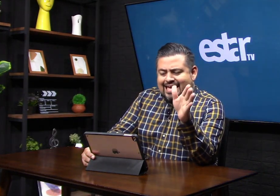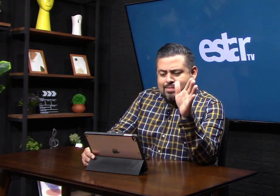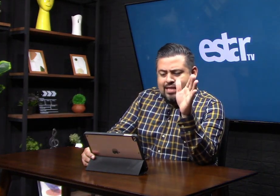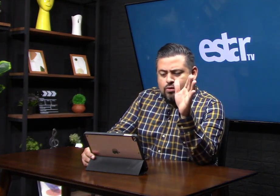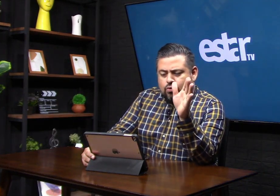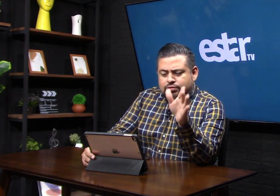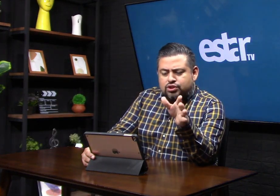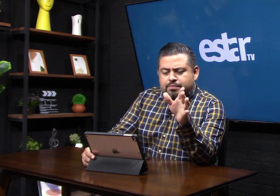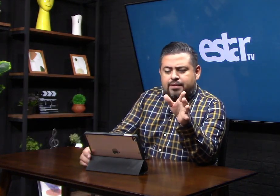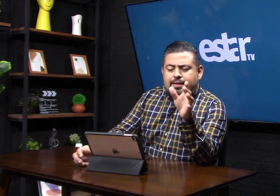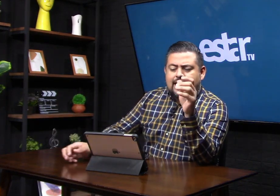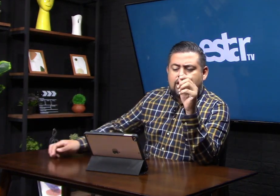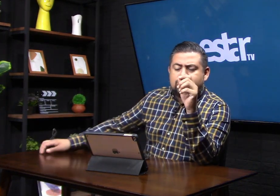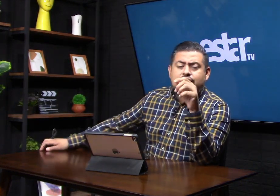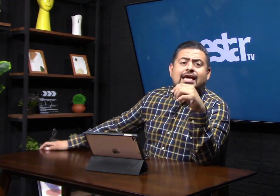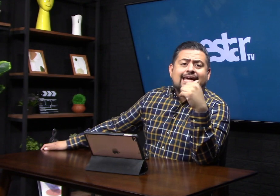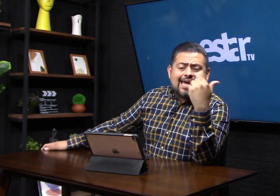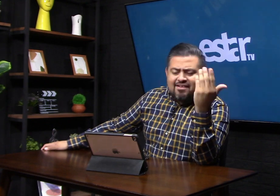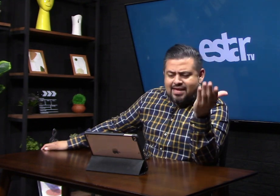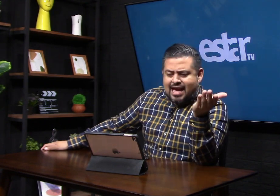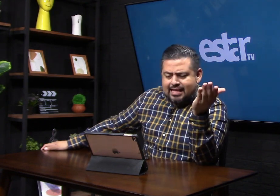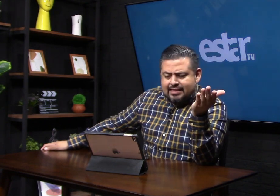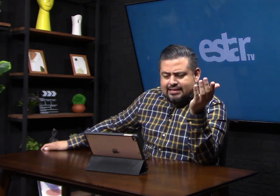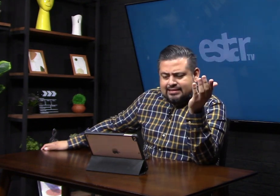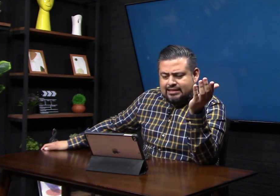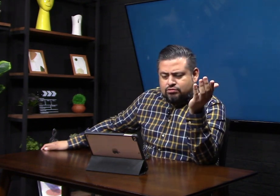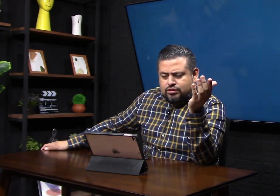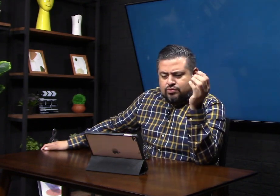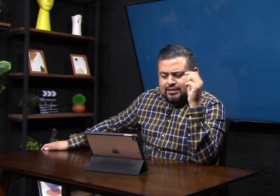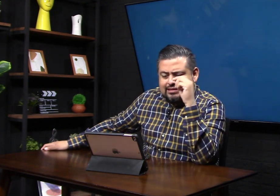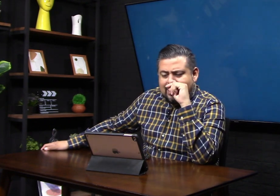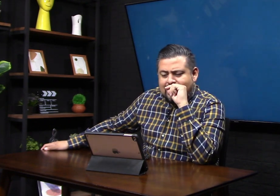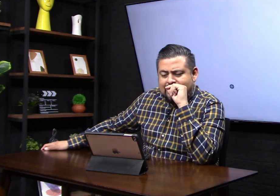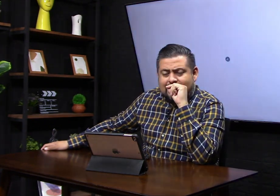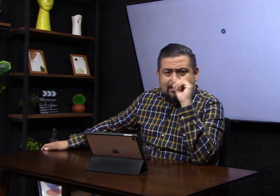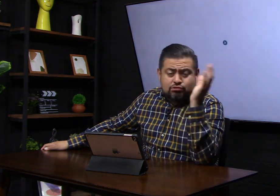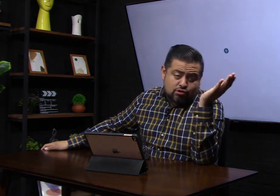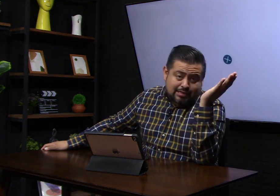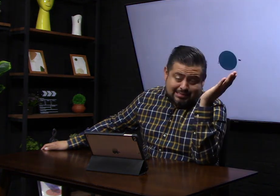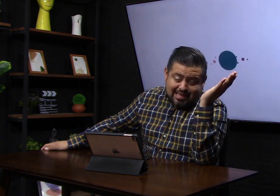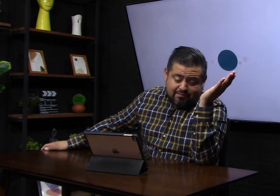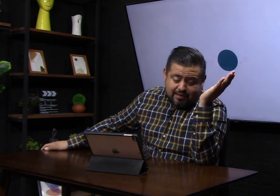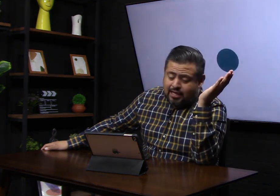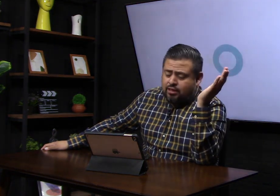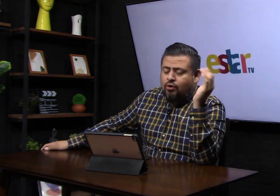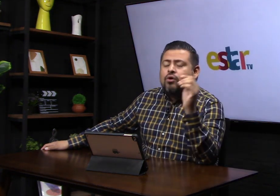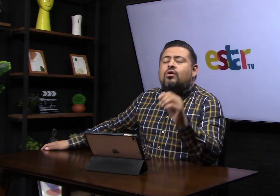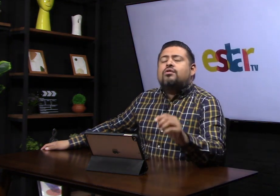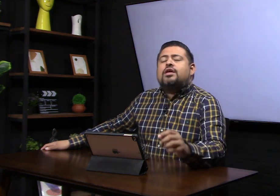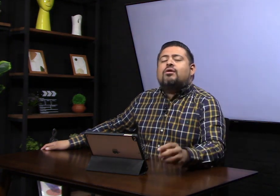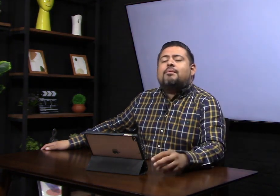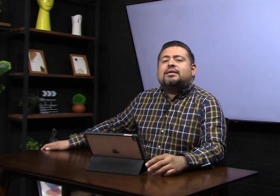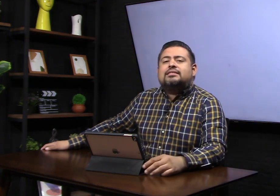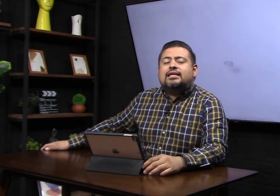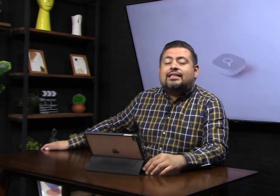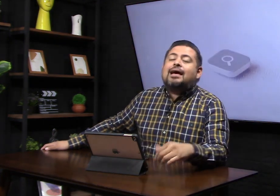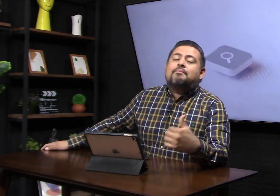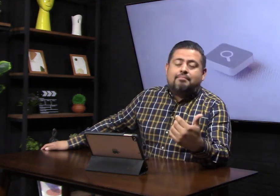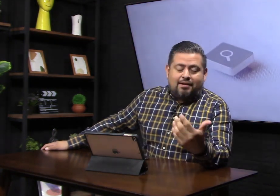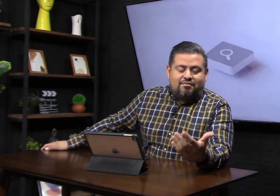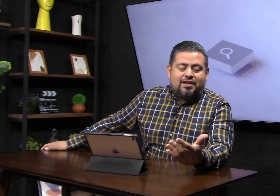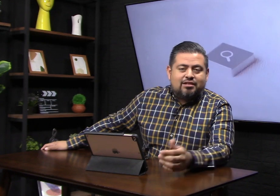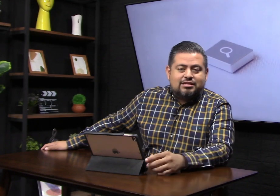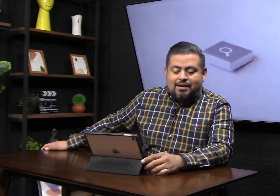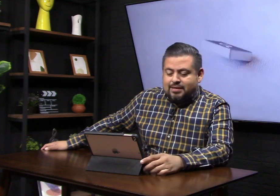el régimen de corrupción y privilegios que había antes. Esto es lo que está defendiendo, dijo la